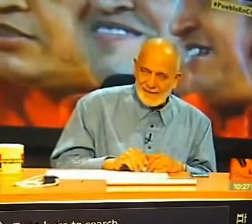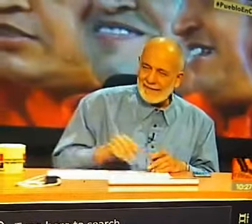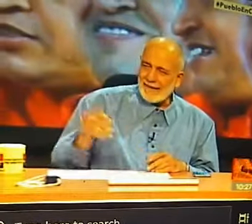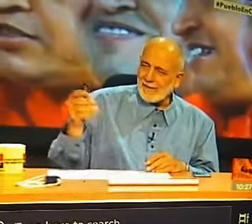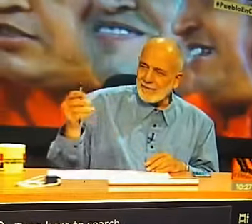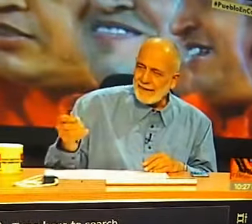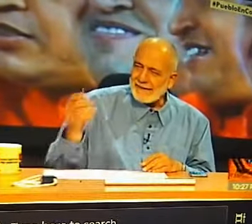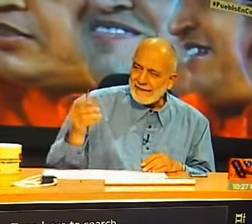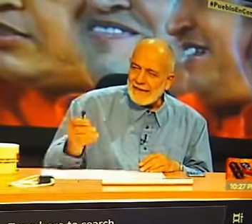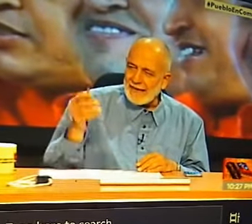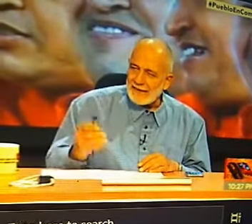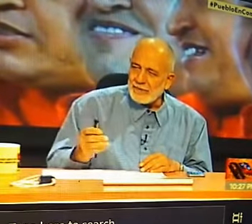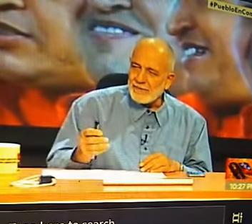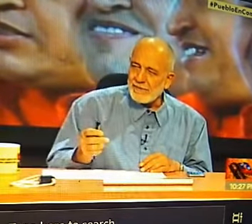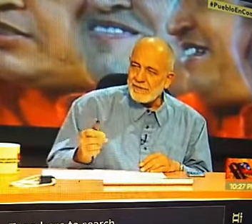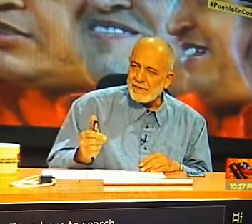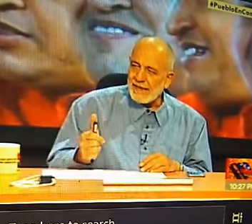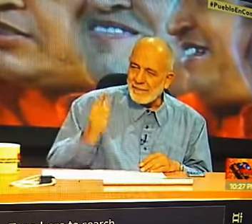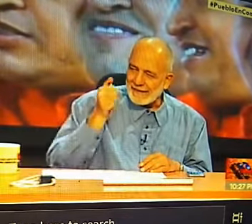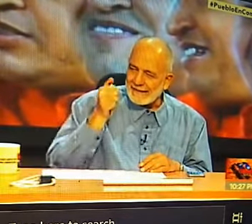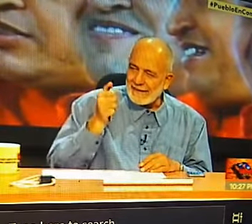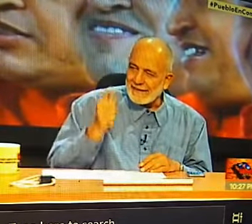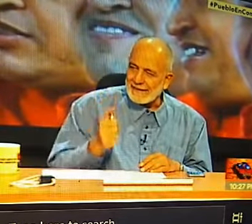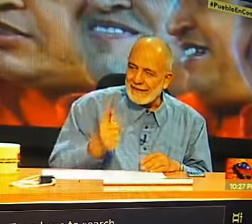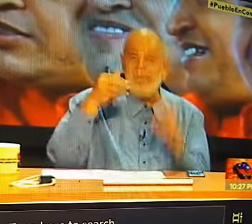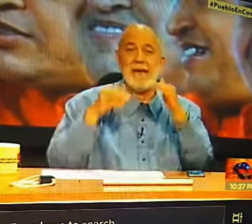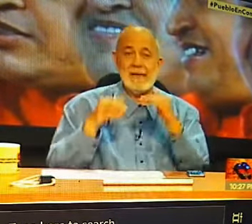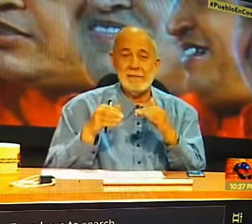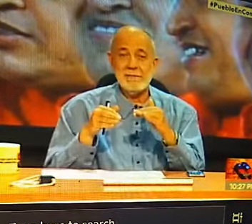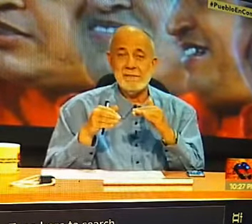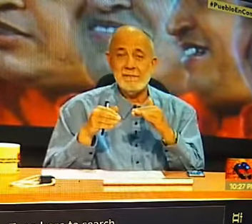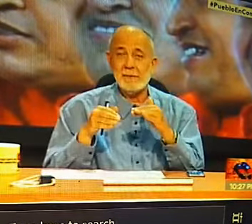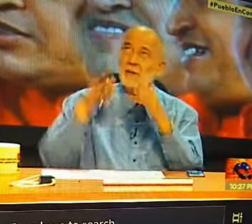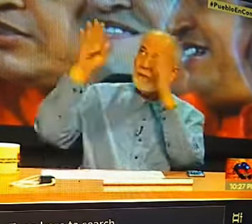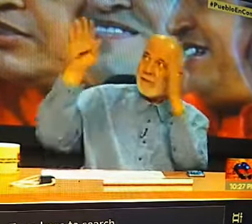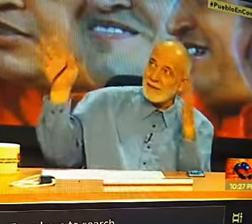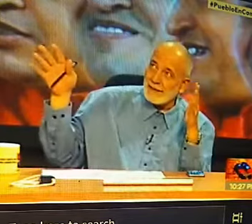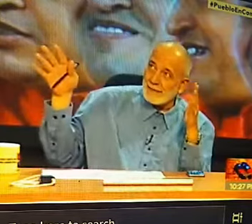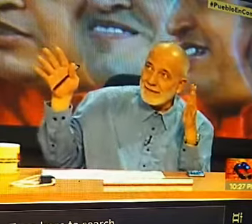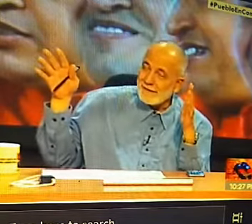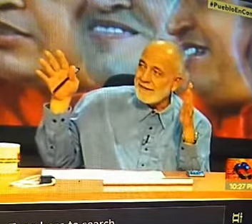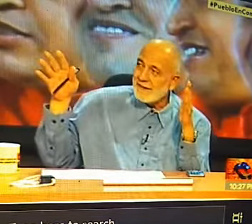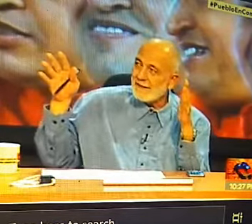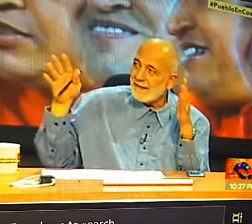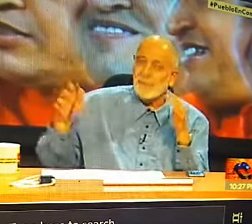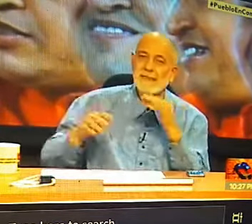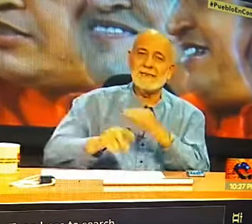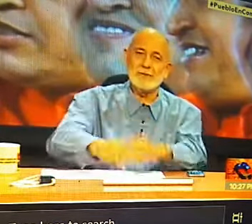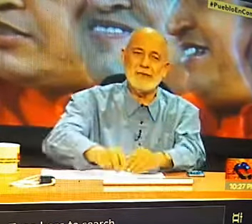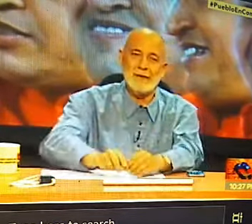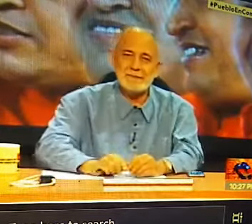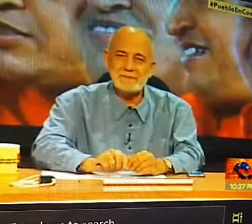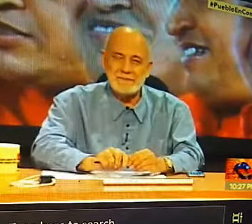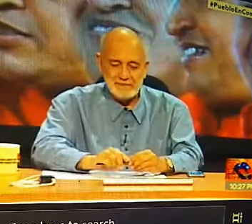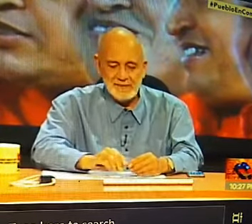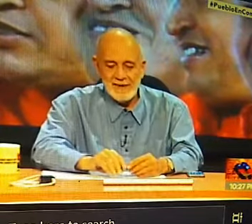Ahorita se acaba de cumplir 7 años de la partida de este plano, pero que nos está cuidando allá arriba, del comandante Hugo